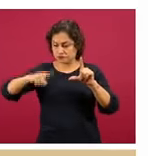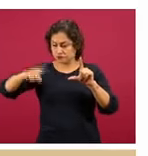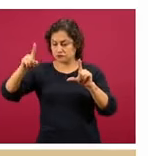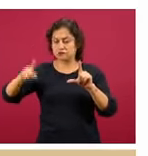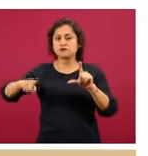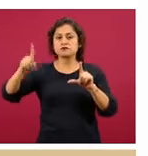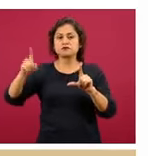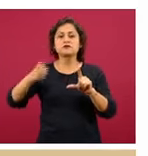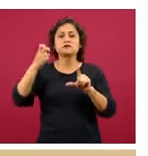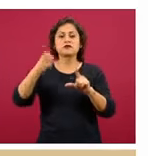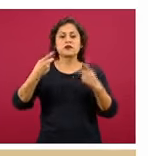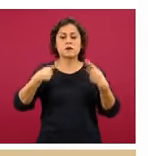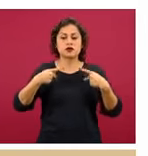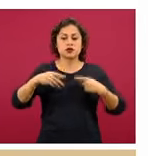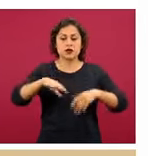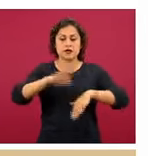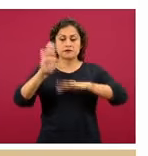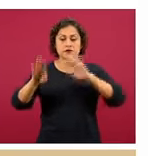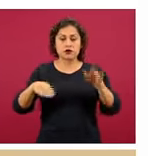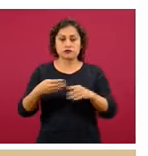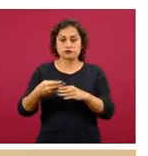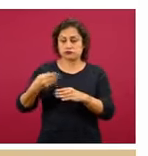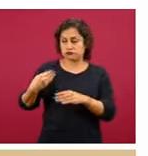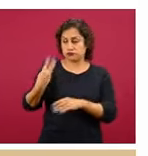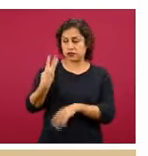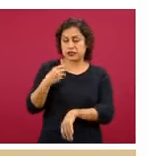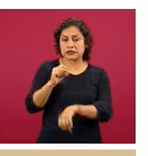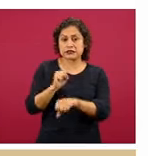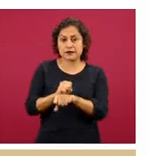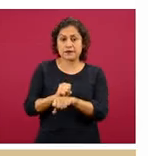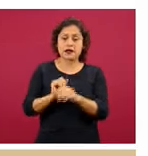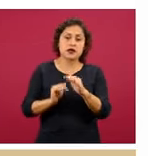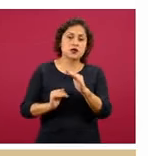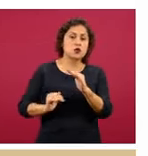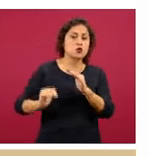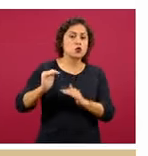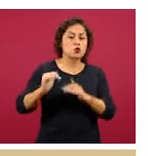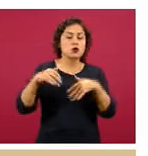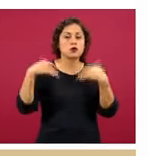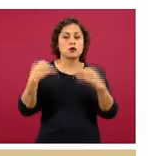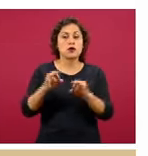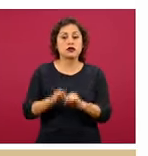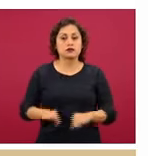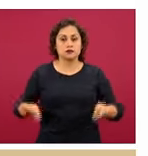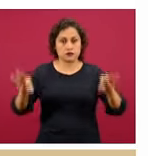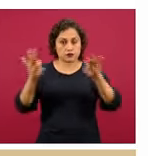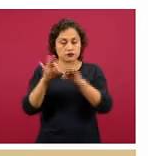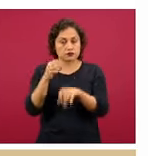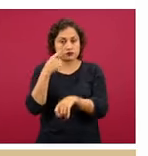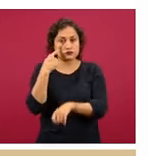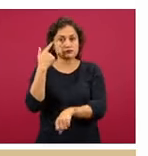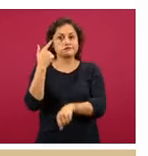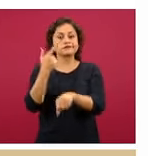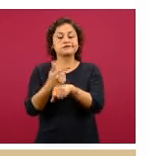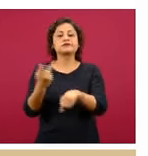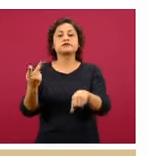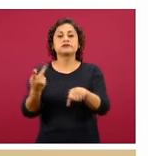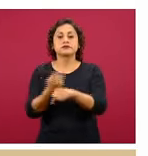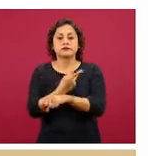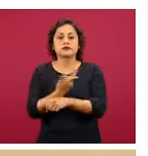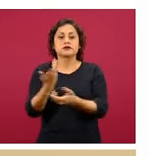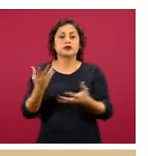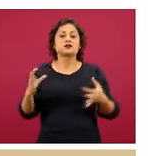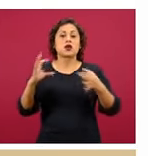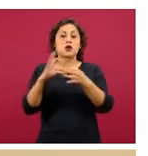mortalidad y realmente en las últimas 3 semanas ha tenido un ascenso muy importante, ¿no? Que se vio realmente también acompañado por la